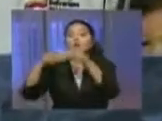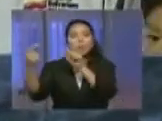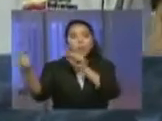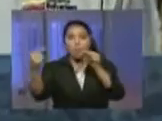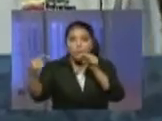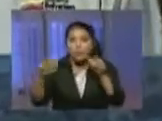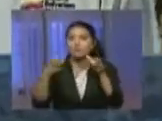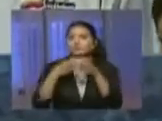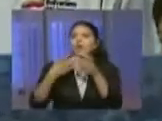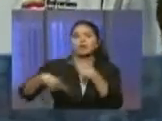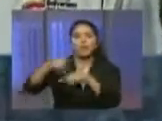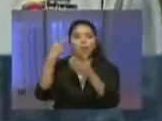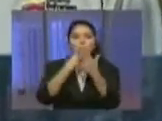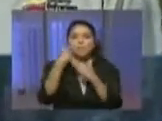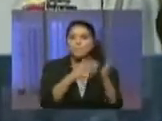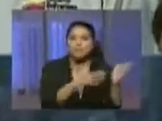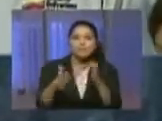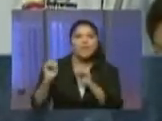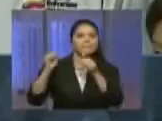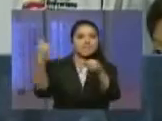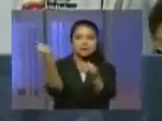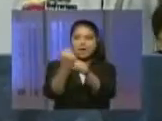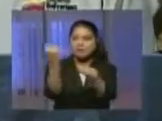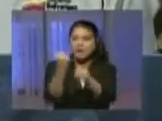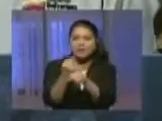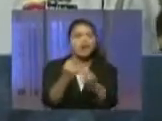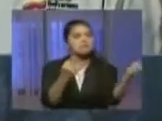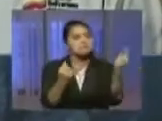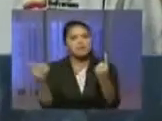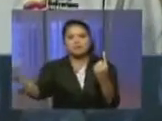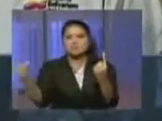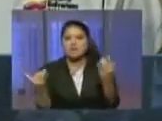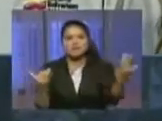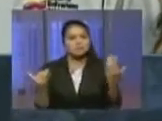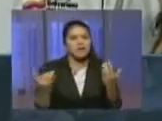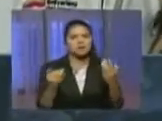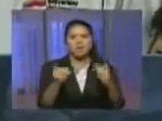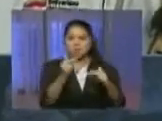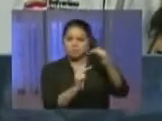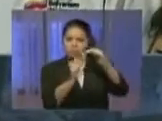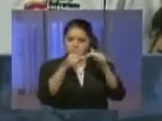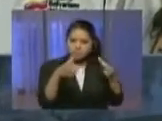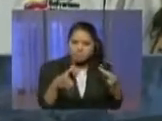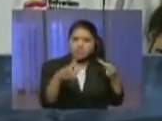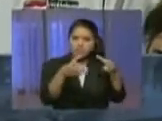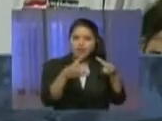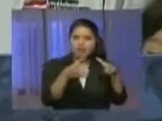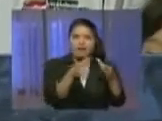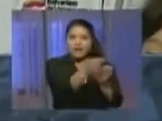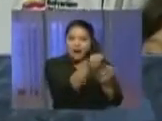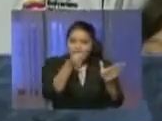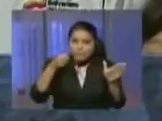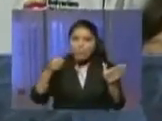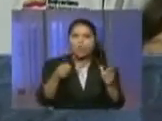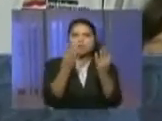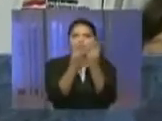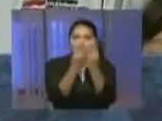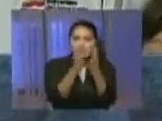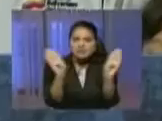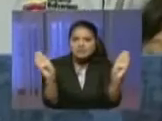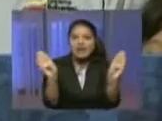reúnen planifican comienzan a trabajar llegan los obreros pegan esto pegan aquella llega la puerta llega la ventana llega